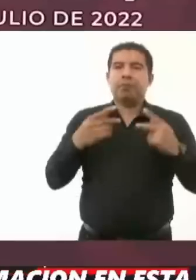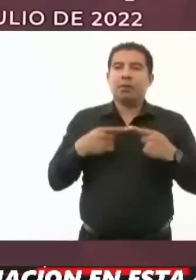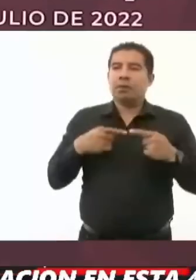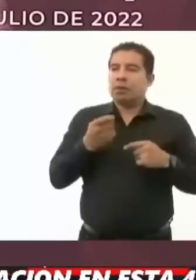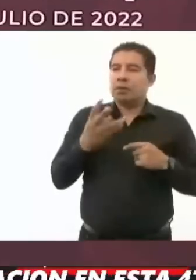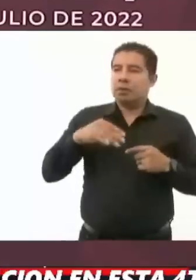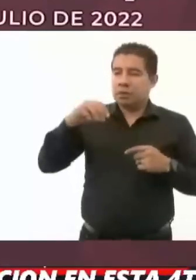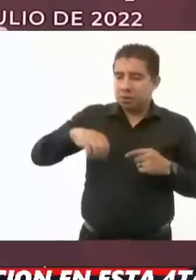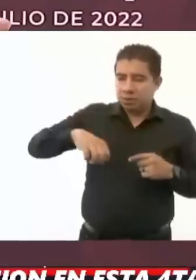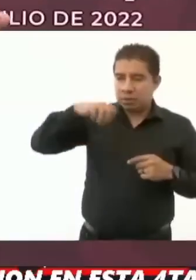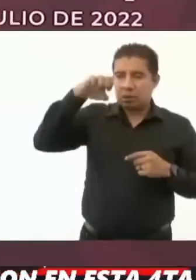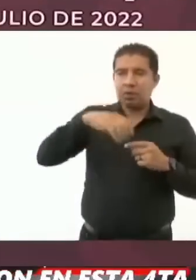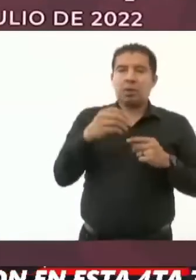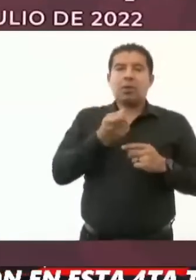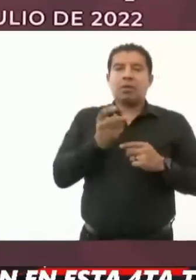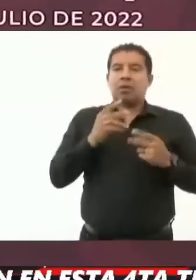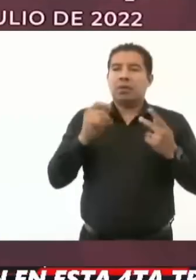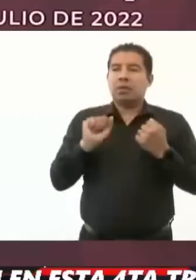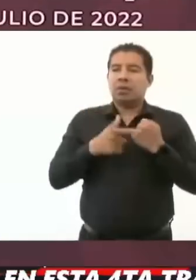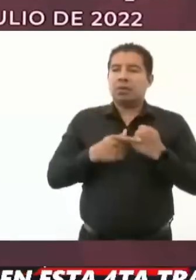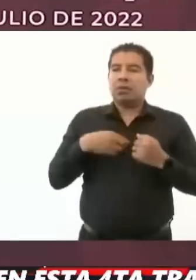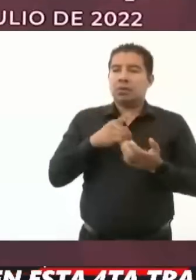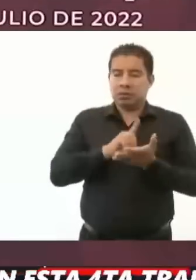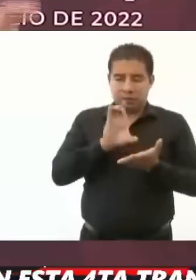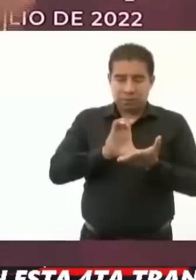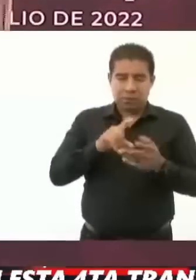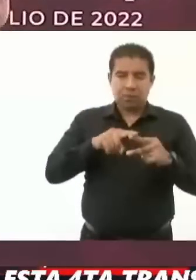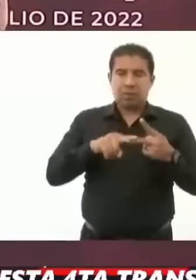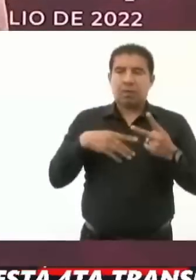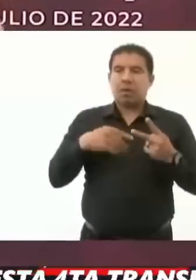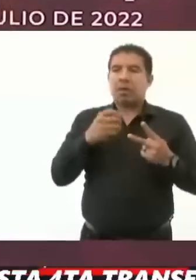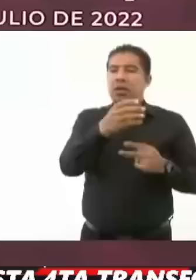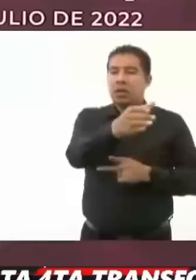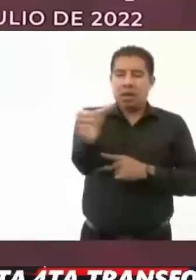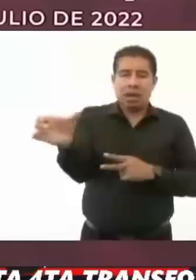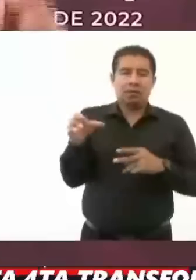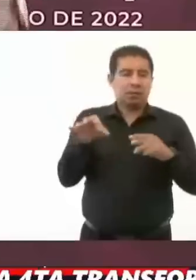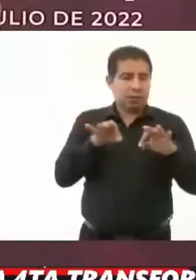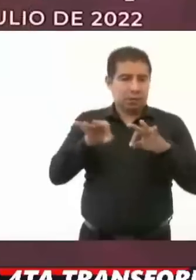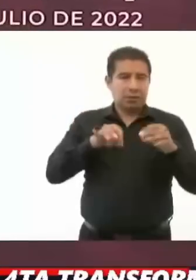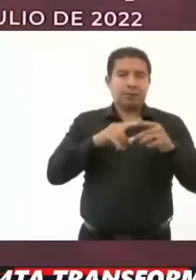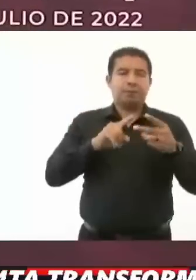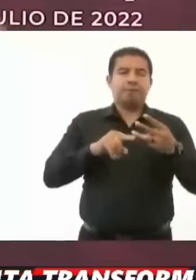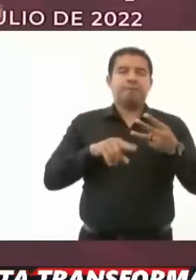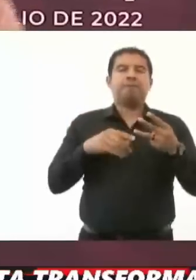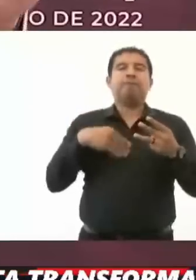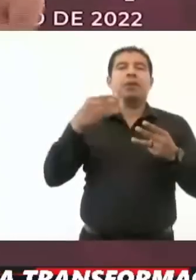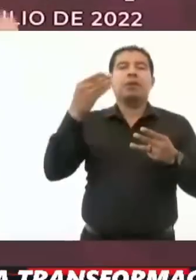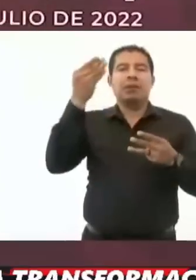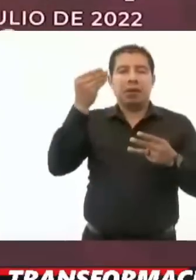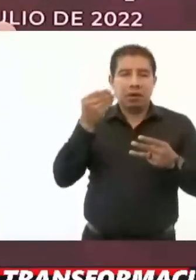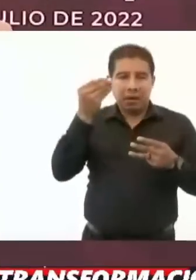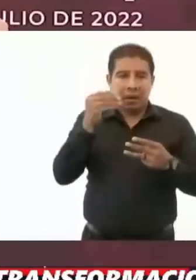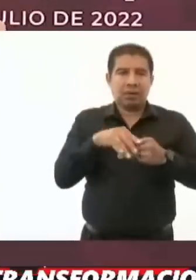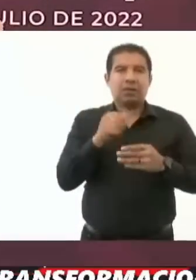mayor, la persona con discapacidad, el productor del campo, el becario, el que está en